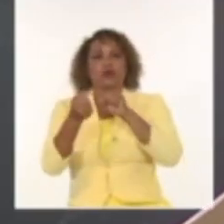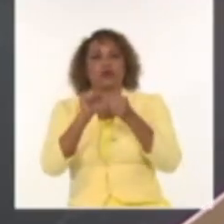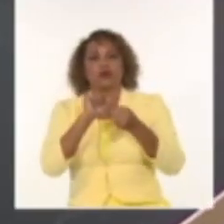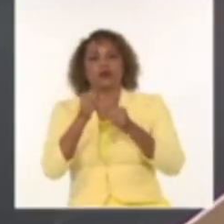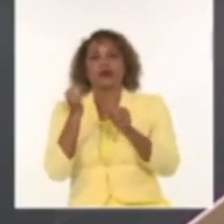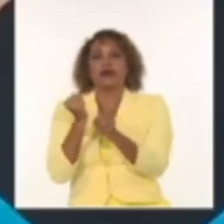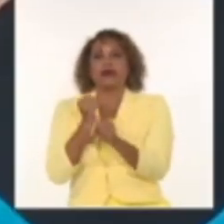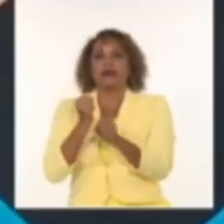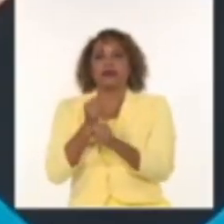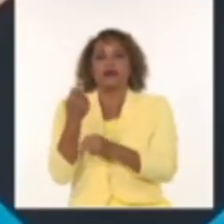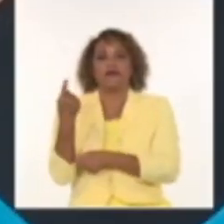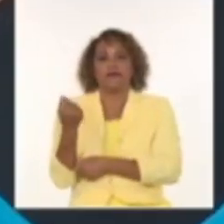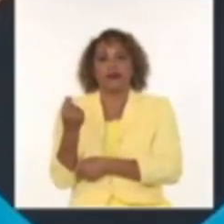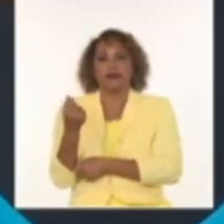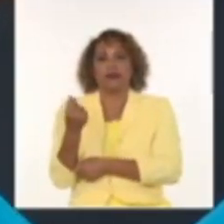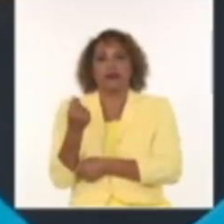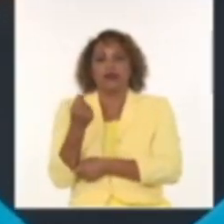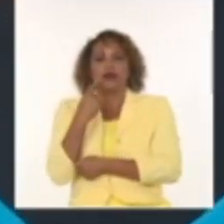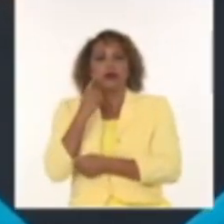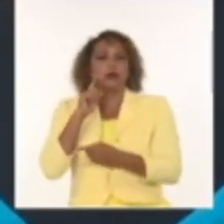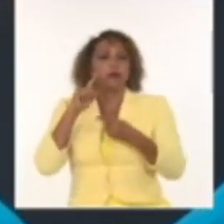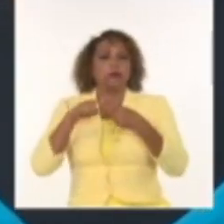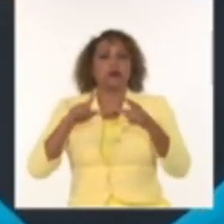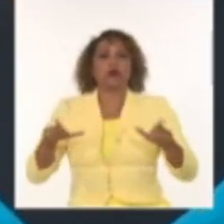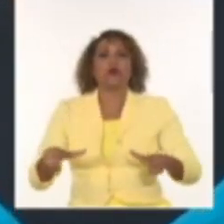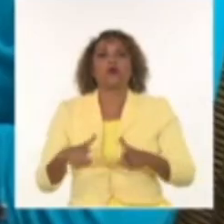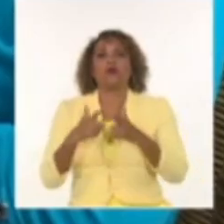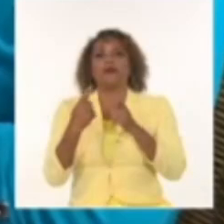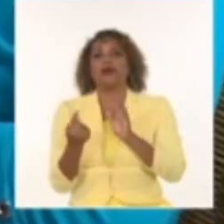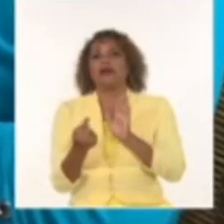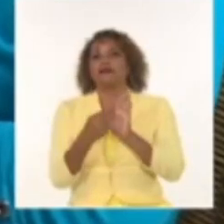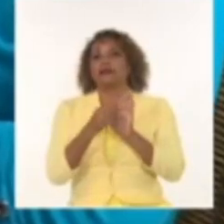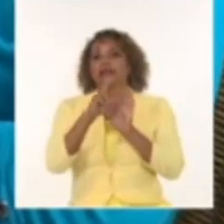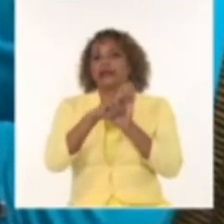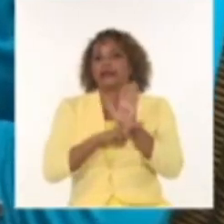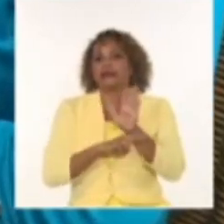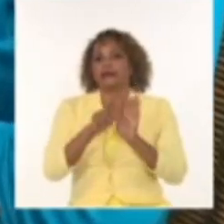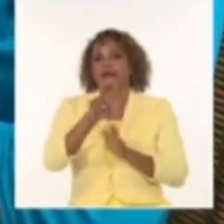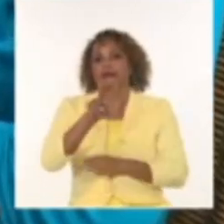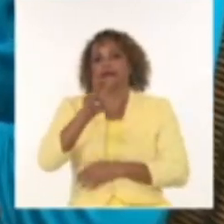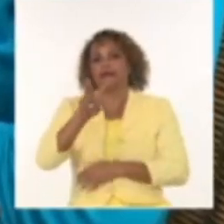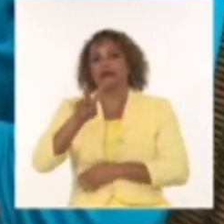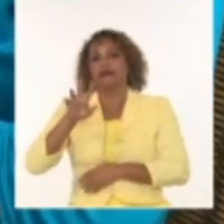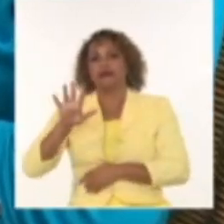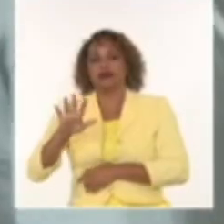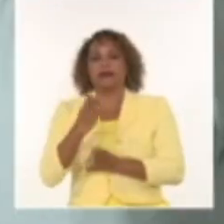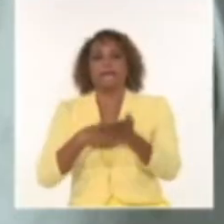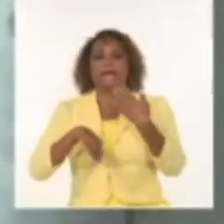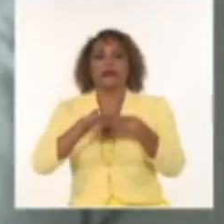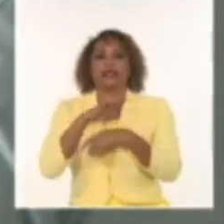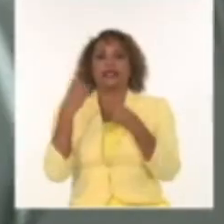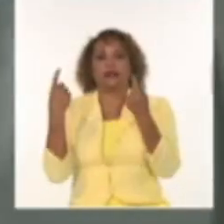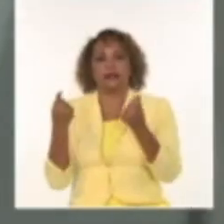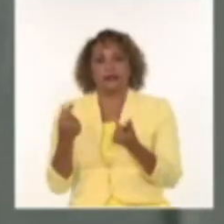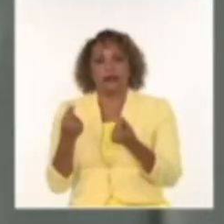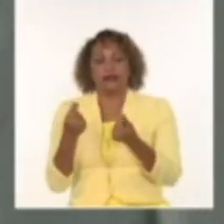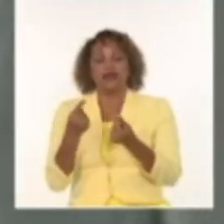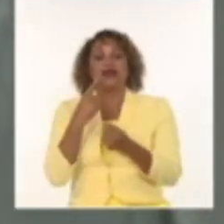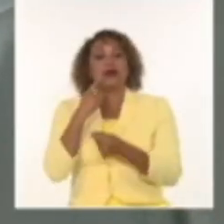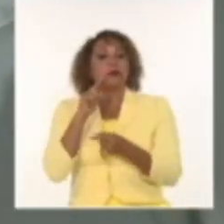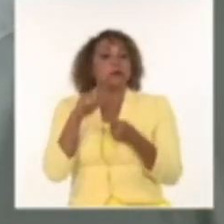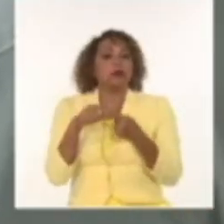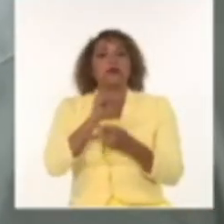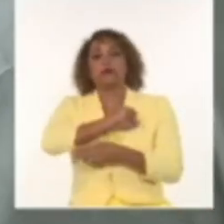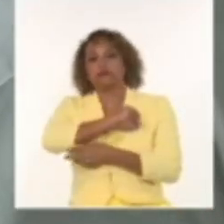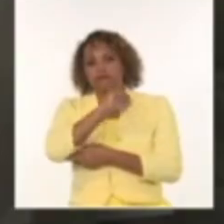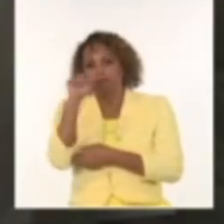actividad financiera para cumplir con lo establecido en la resolución 225 del Ministerio de Finanzas y lograr